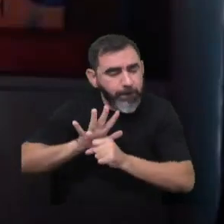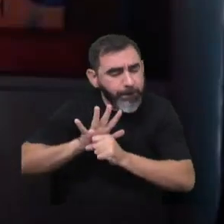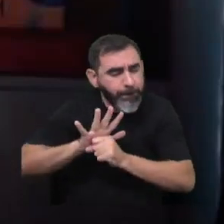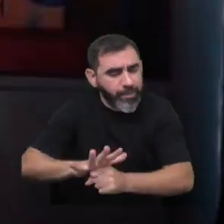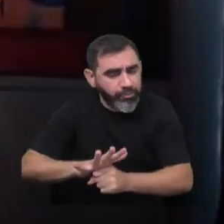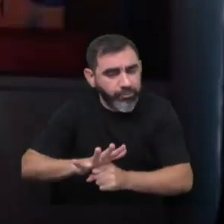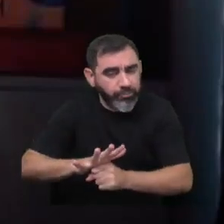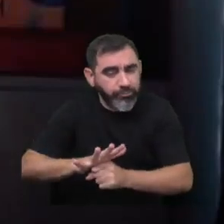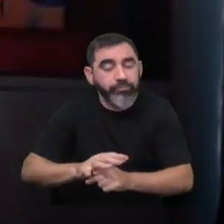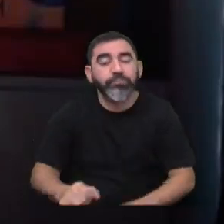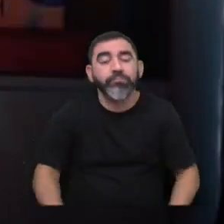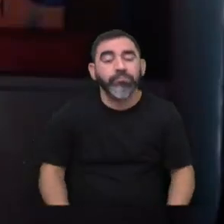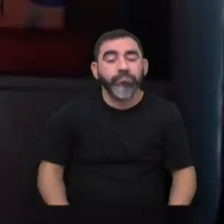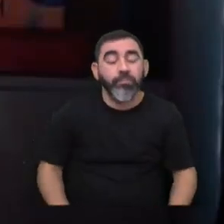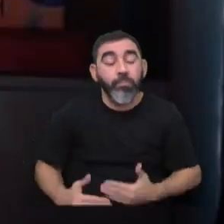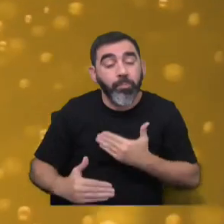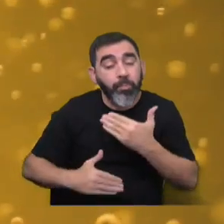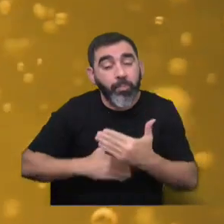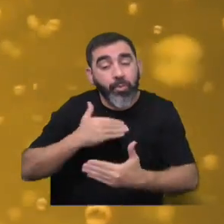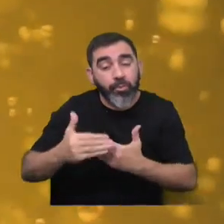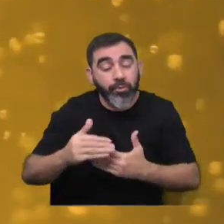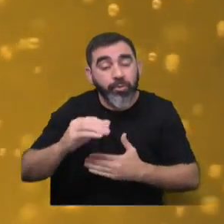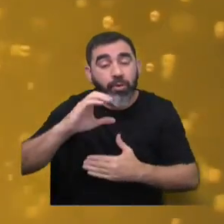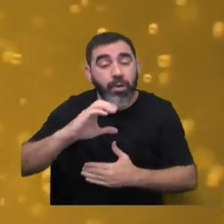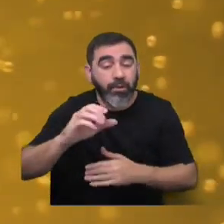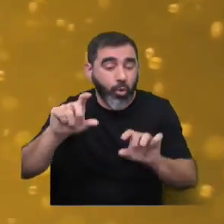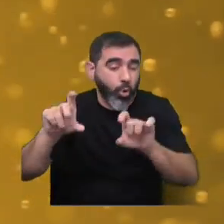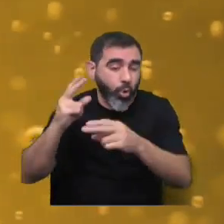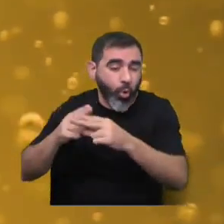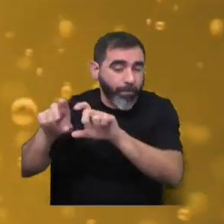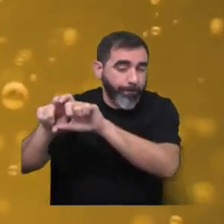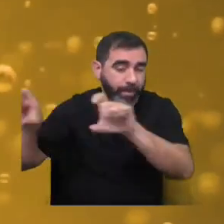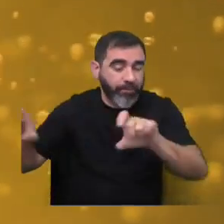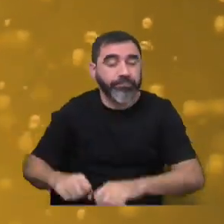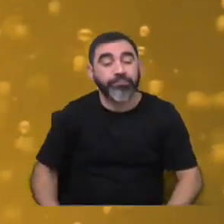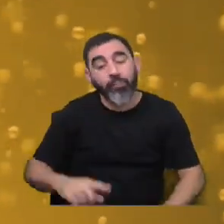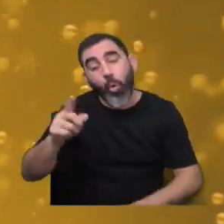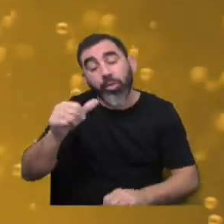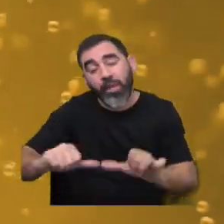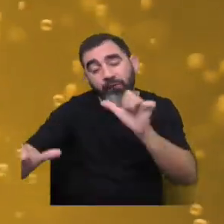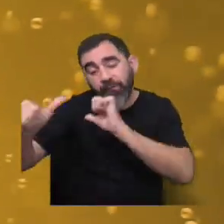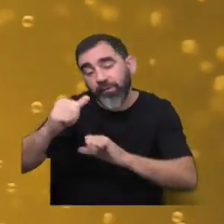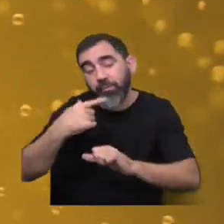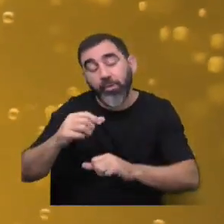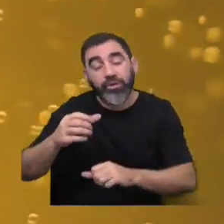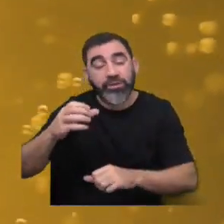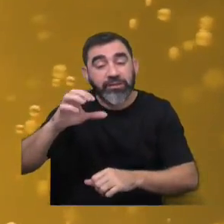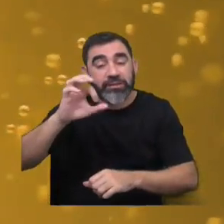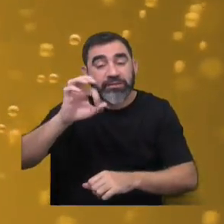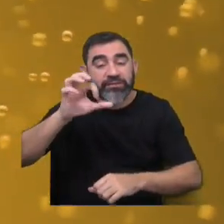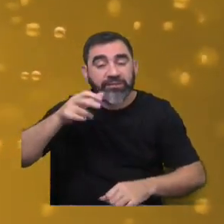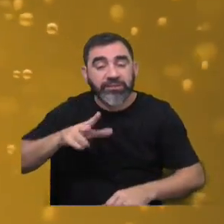lograr disolverlo, en un proceso que se conoce como carbonatación. En el caso de otras bebidas, como puede ser el champagne o algunas